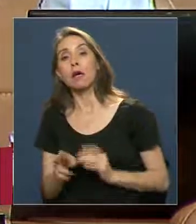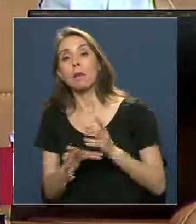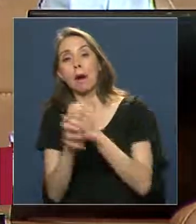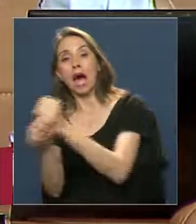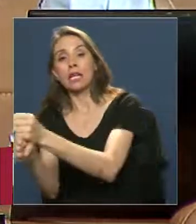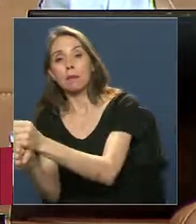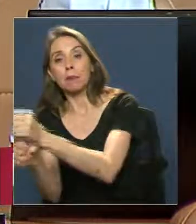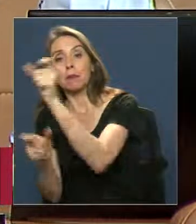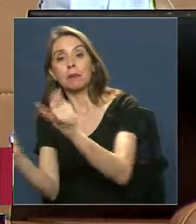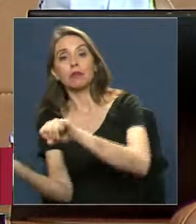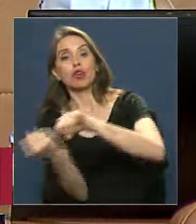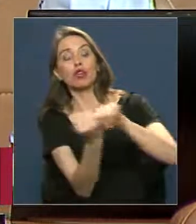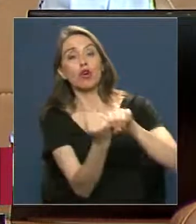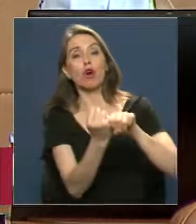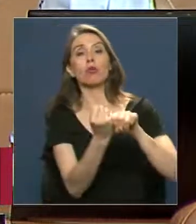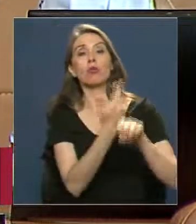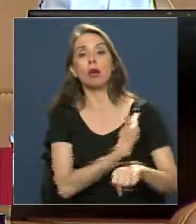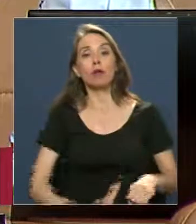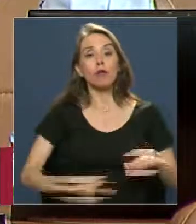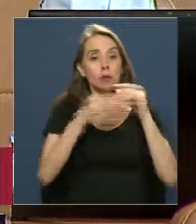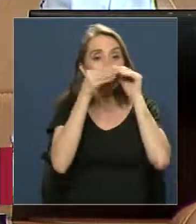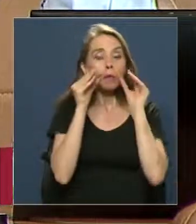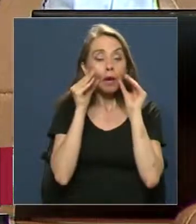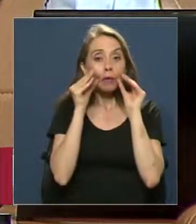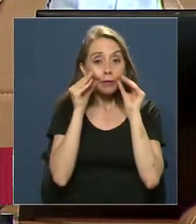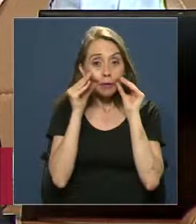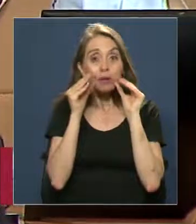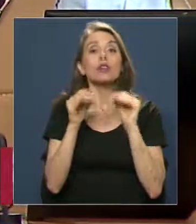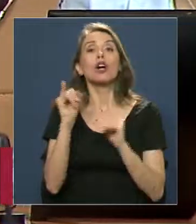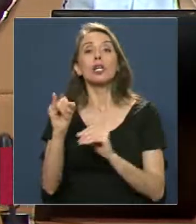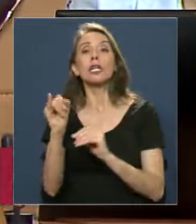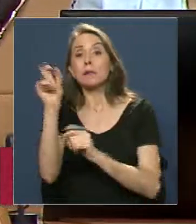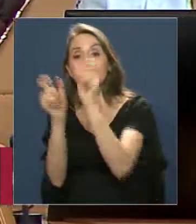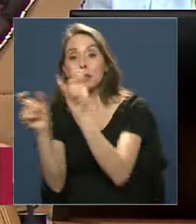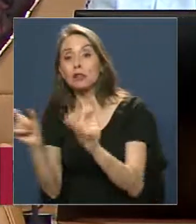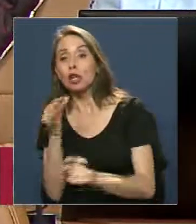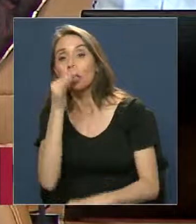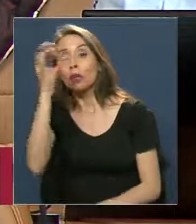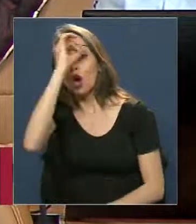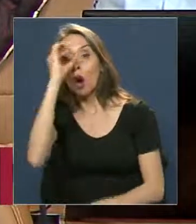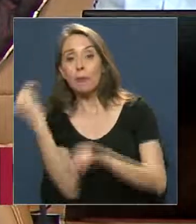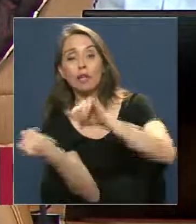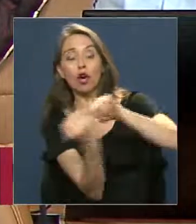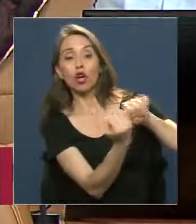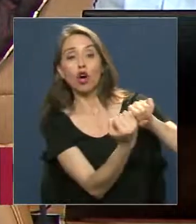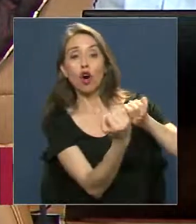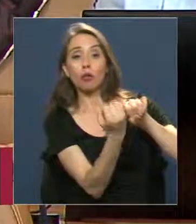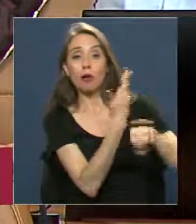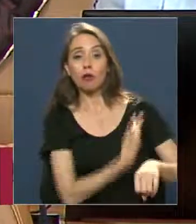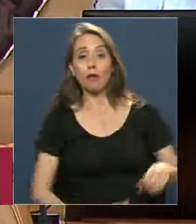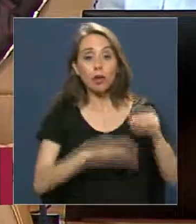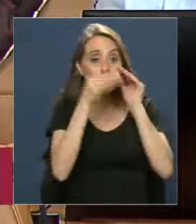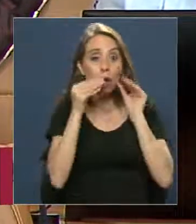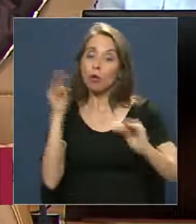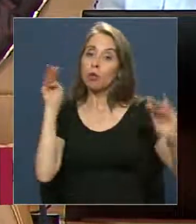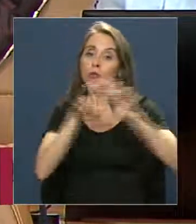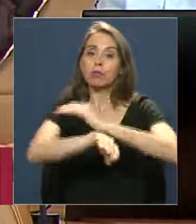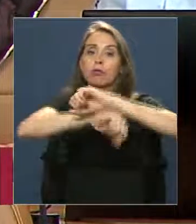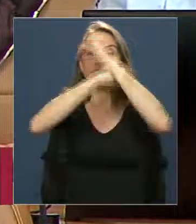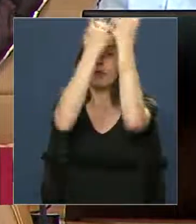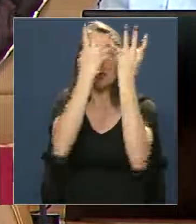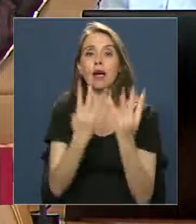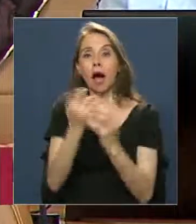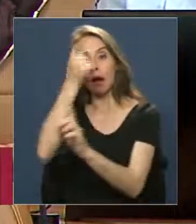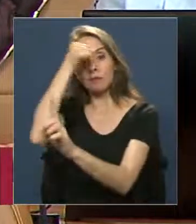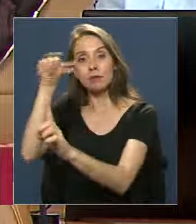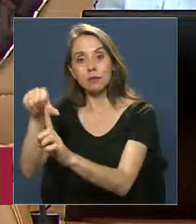encarcelar a cientos de personas que simplemente han manifestado una opinión contraria al régimen. Asimismo, se